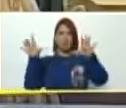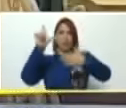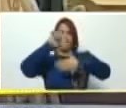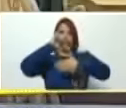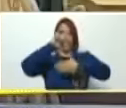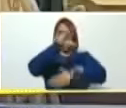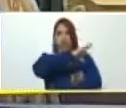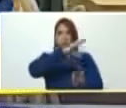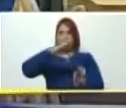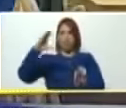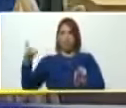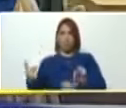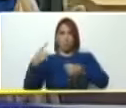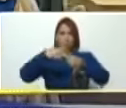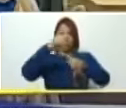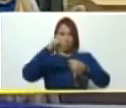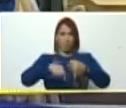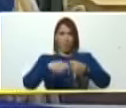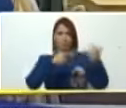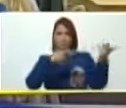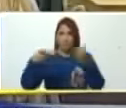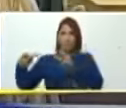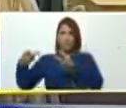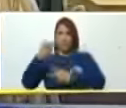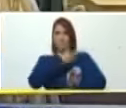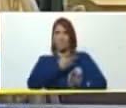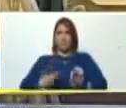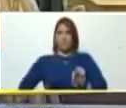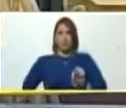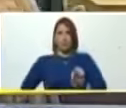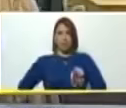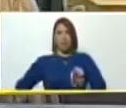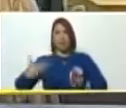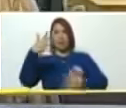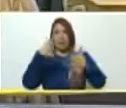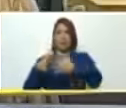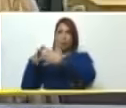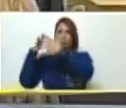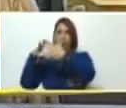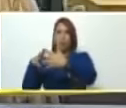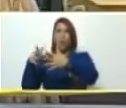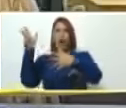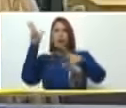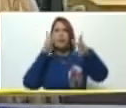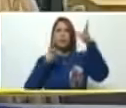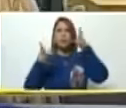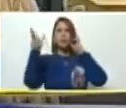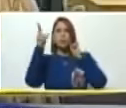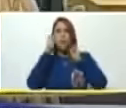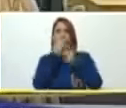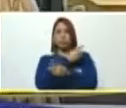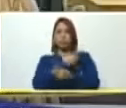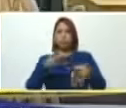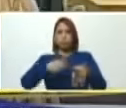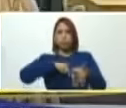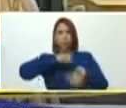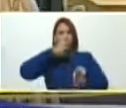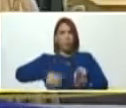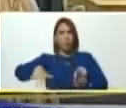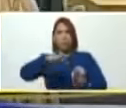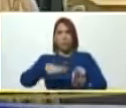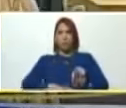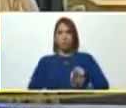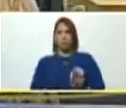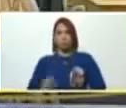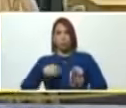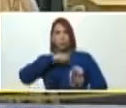y el Caribe, y sea invitado el presidente Joe Biden a escuchar la dignidad de nuestros pueblos y de